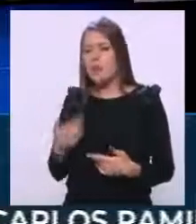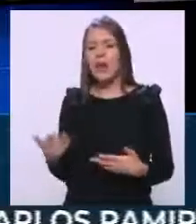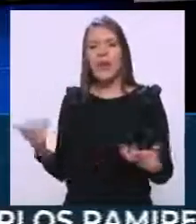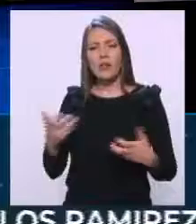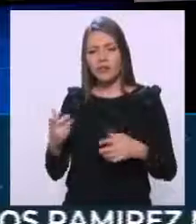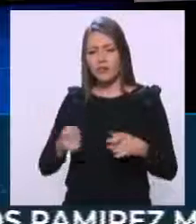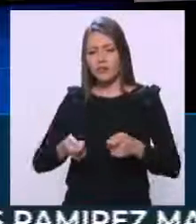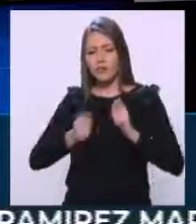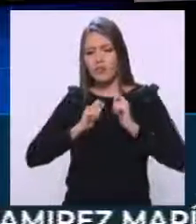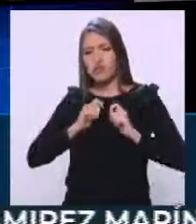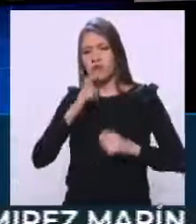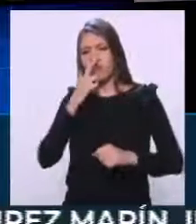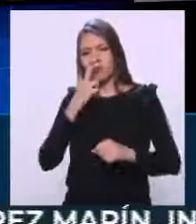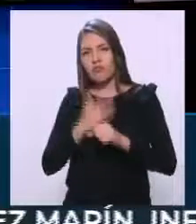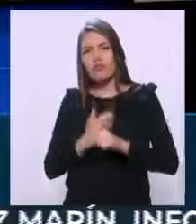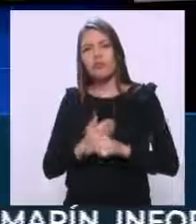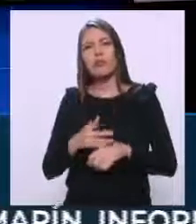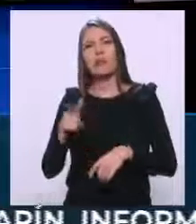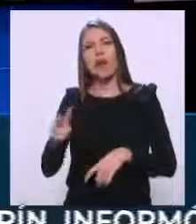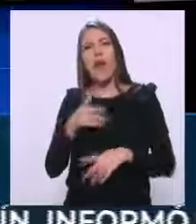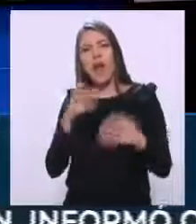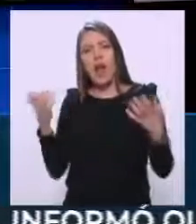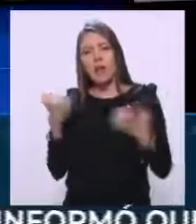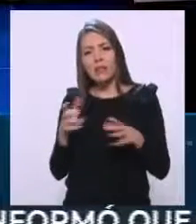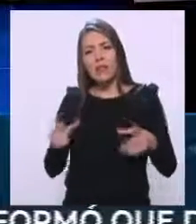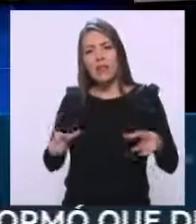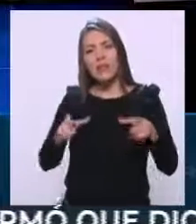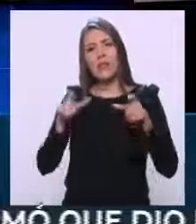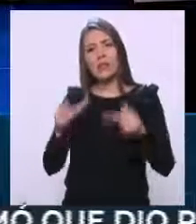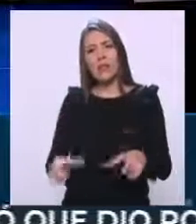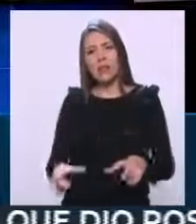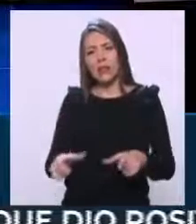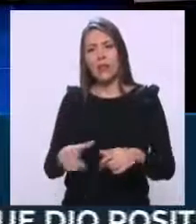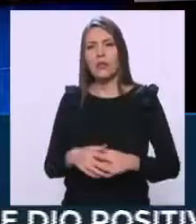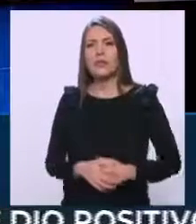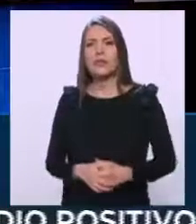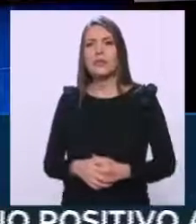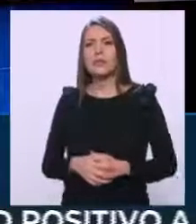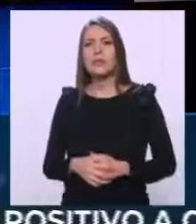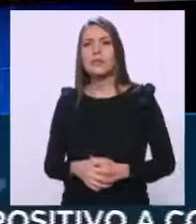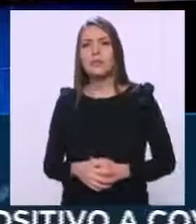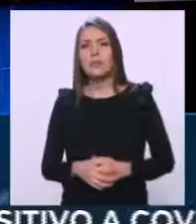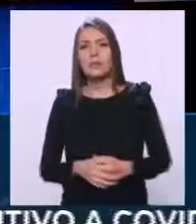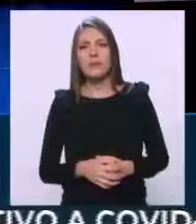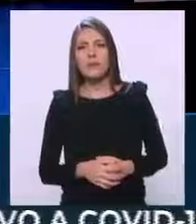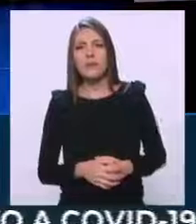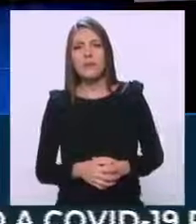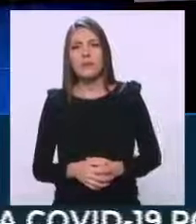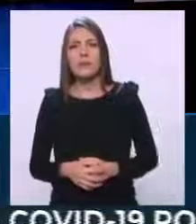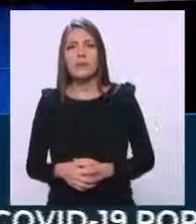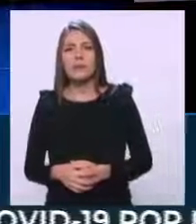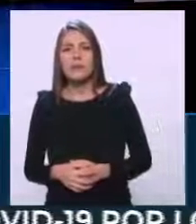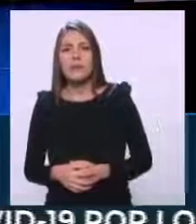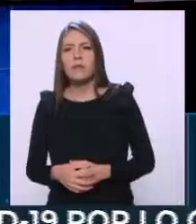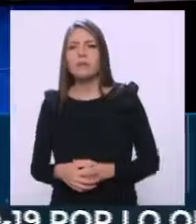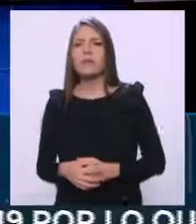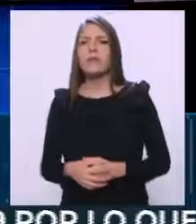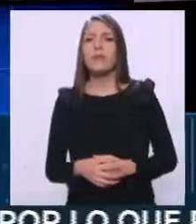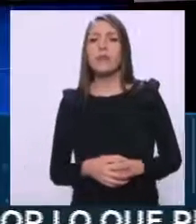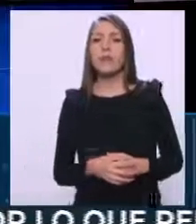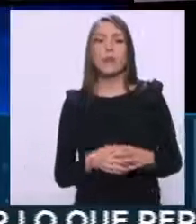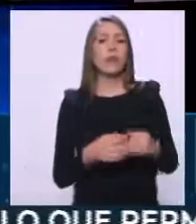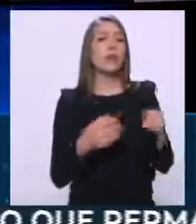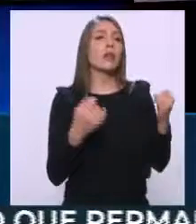manera inmediata en materia de seguridad pública. Otras reservas que tampoco son infundadas, pero